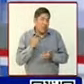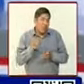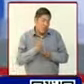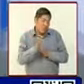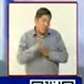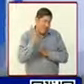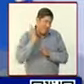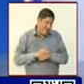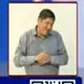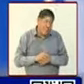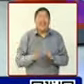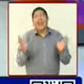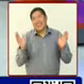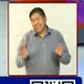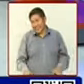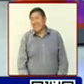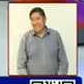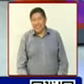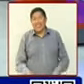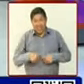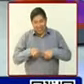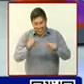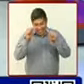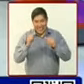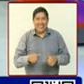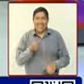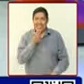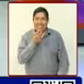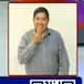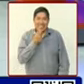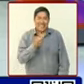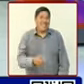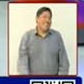Sí, la aplicadita. La mantienes hasta ahora, ¿sí?